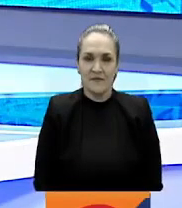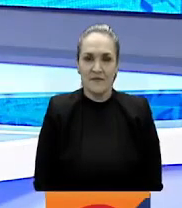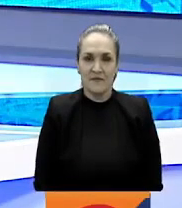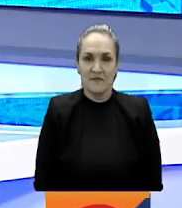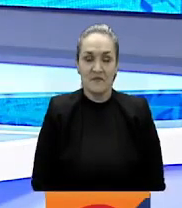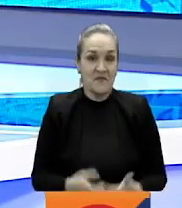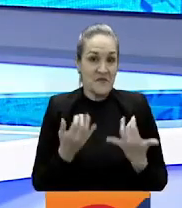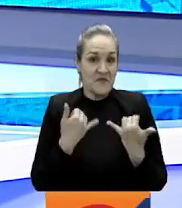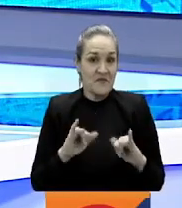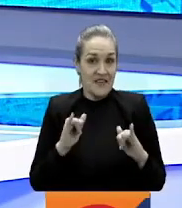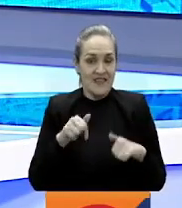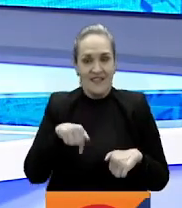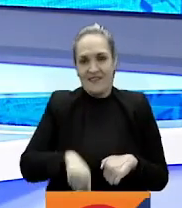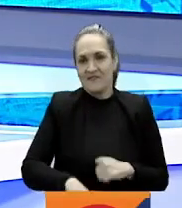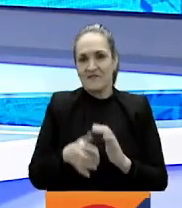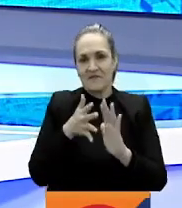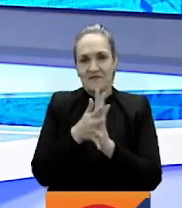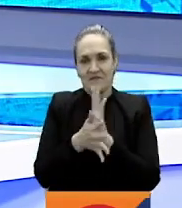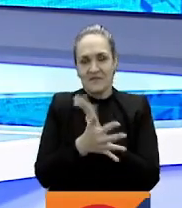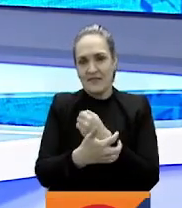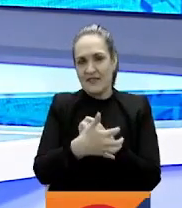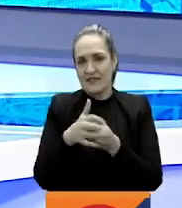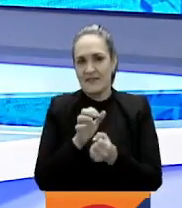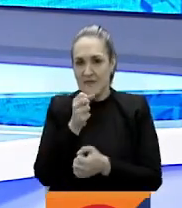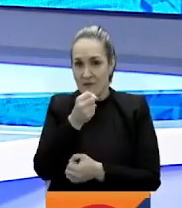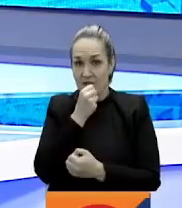Y hasta aquí esta emisión de RTVC